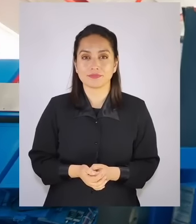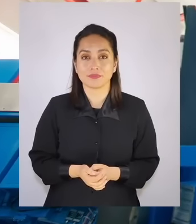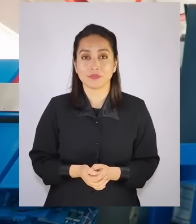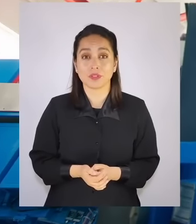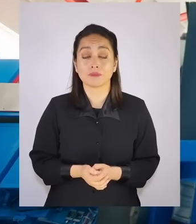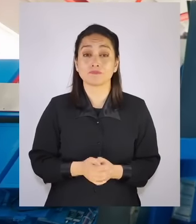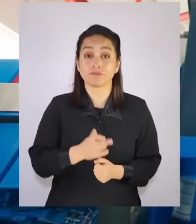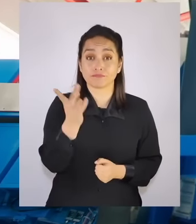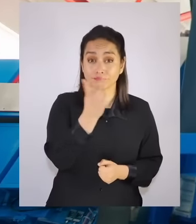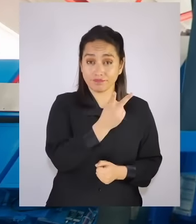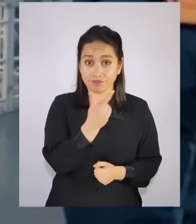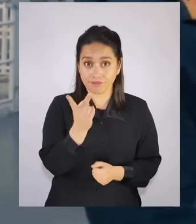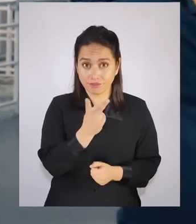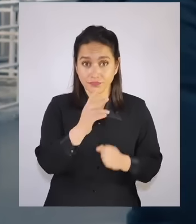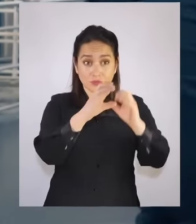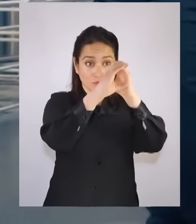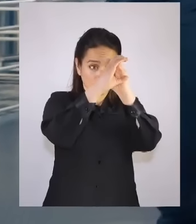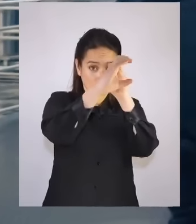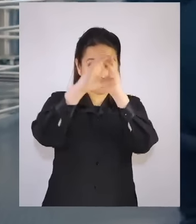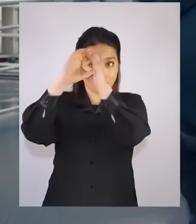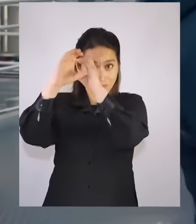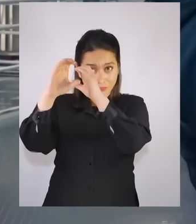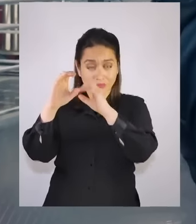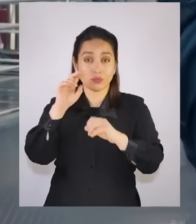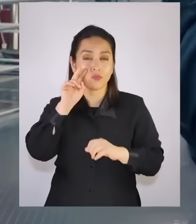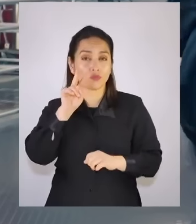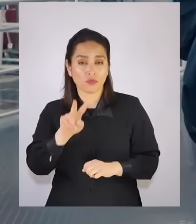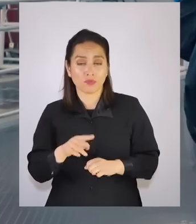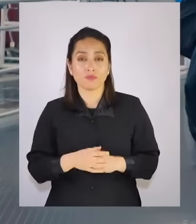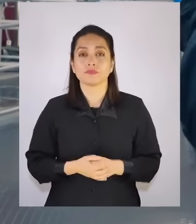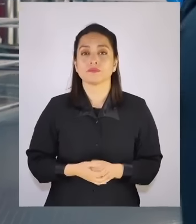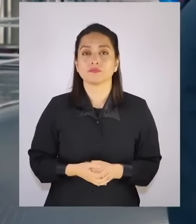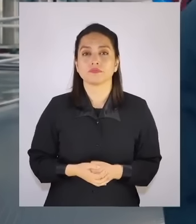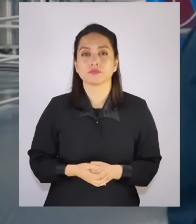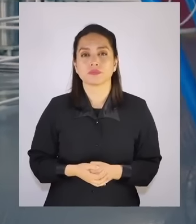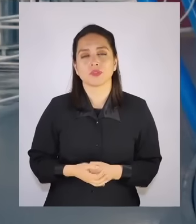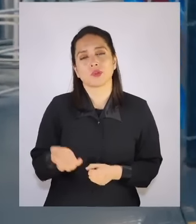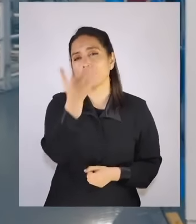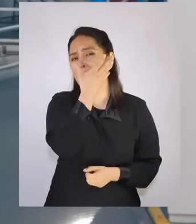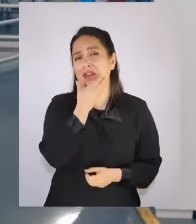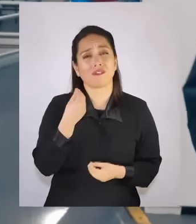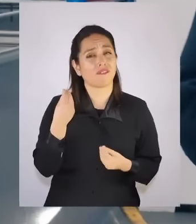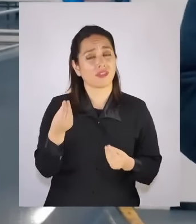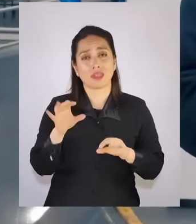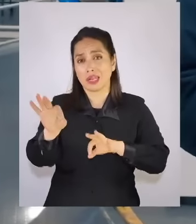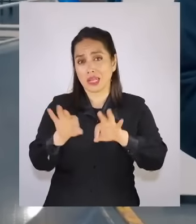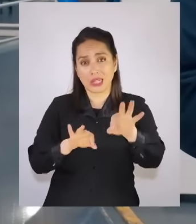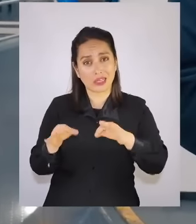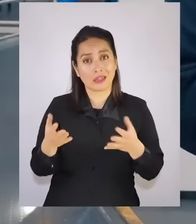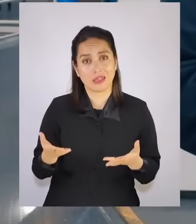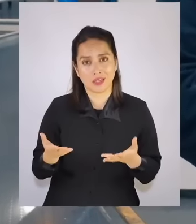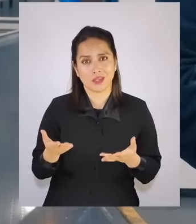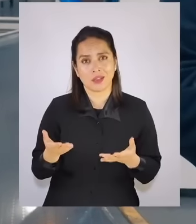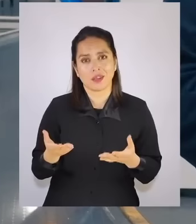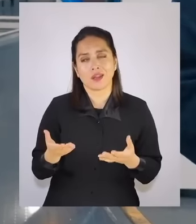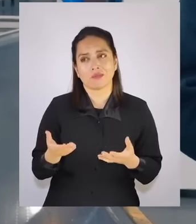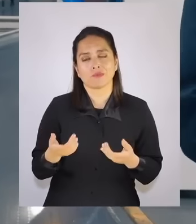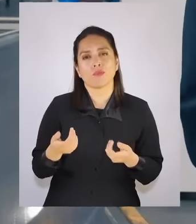Estos telescopios que tenemos enfrente, digamos, son casi una maravilla de la ingeniería del costo